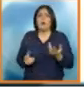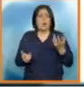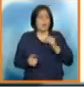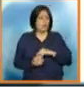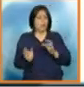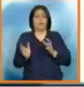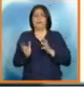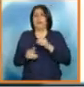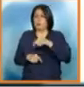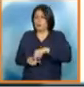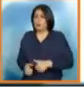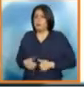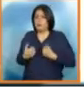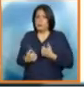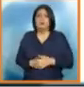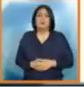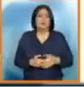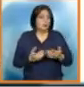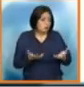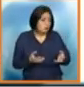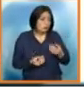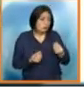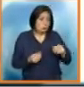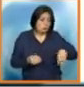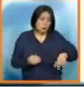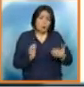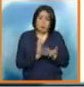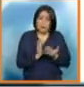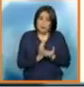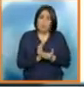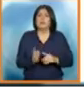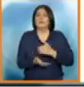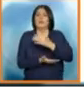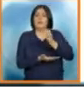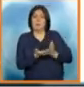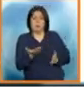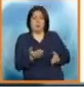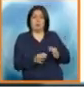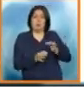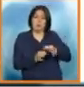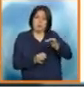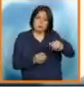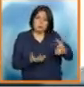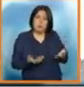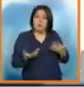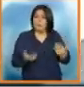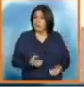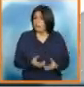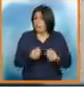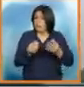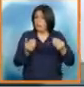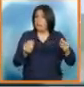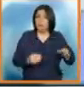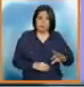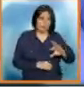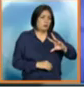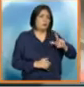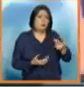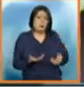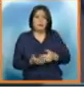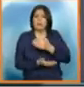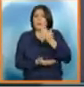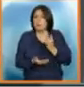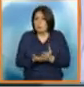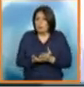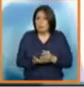vida. Exacto, como institución y como parte de un distrito en el cual tenemos alta cantidad de delincuencia y problemas entre